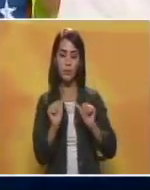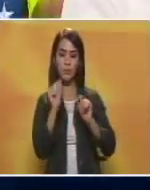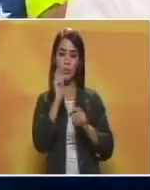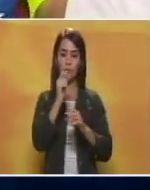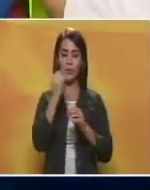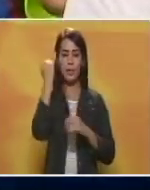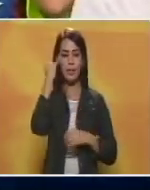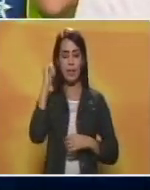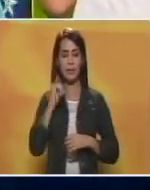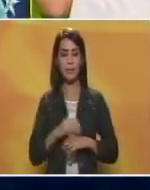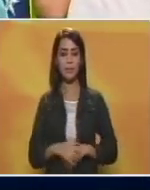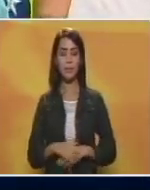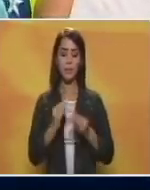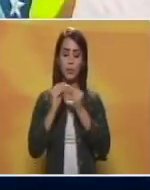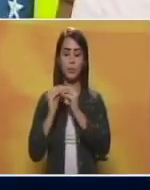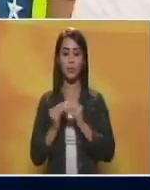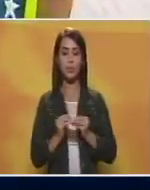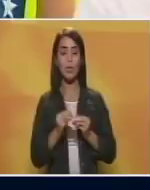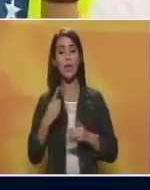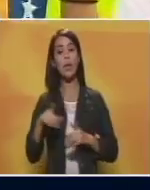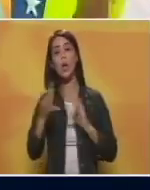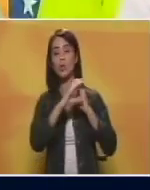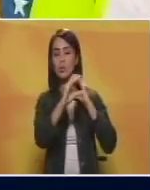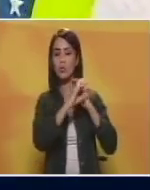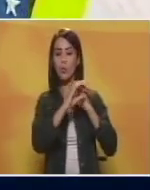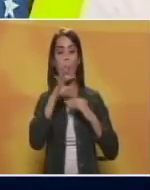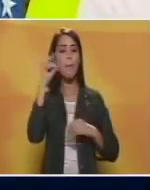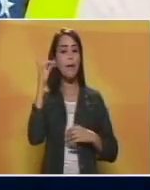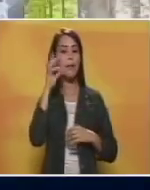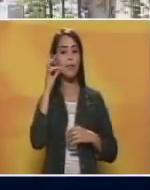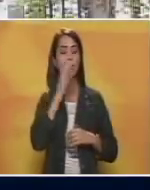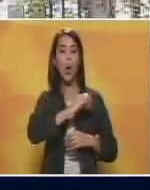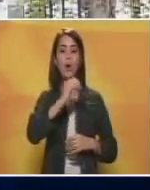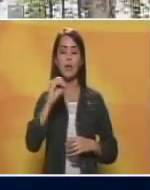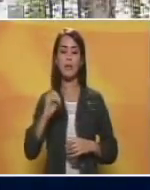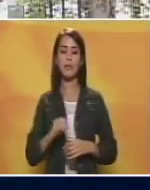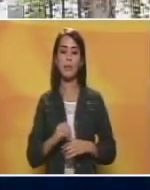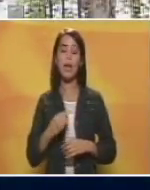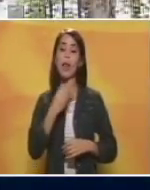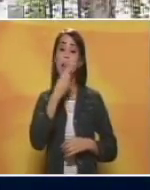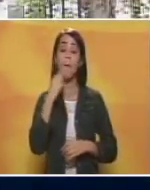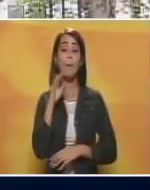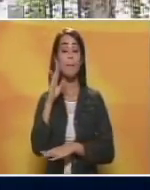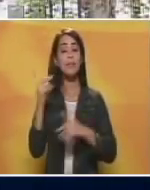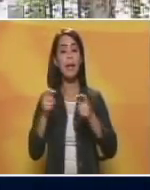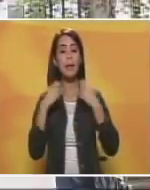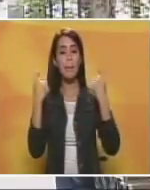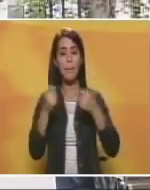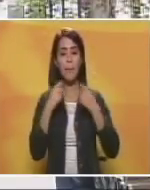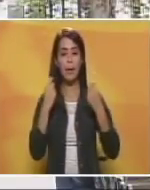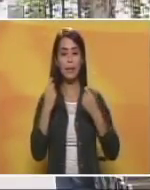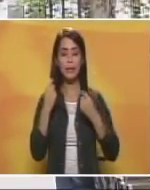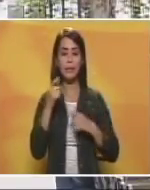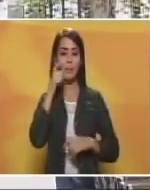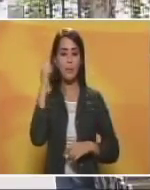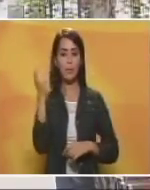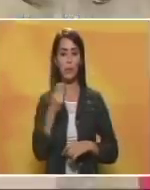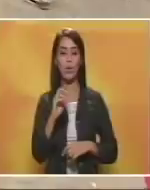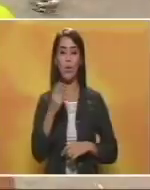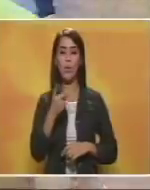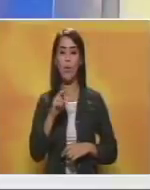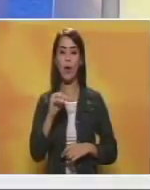ruta fluvial. El autobús amarillo, que se moviliza hacia Oriente, llevó las promesas de la campaña hasta la población de Guanipa.